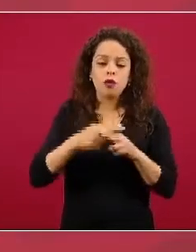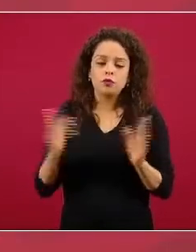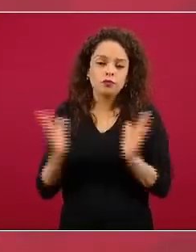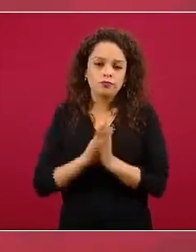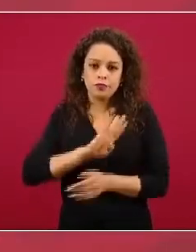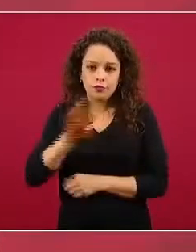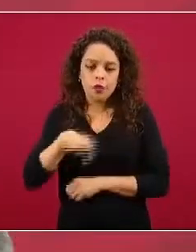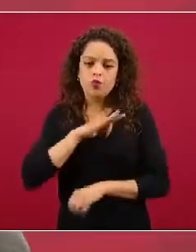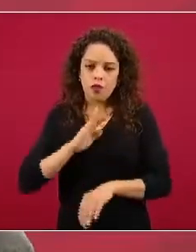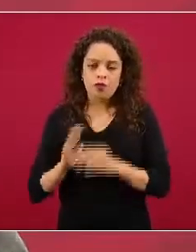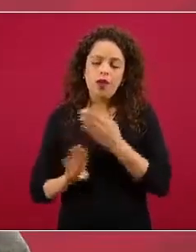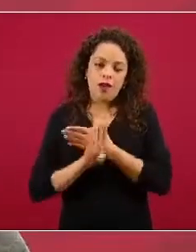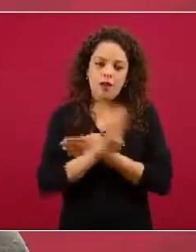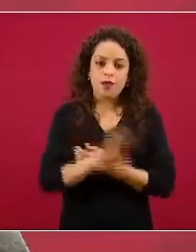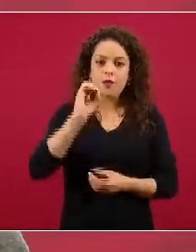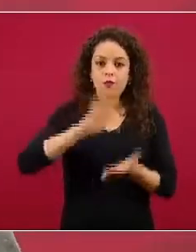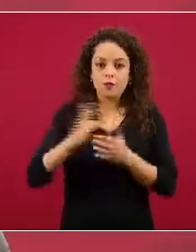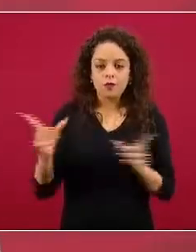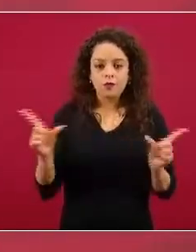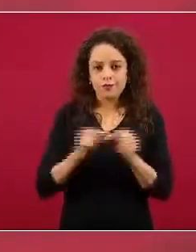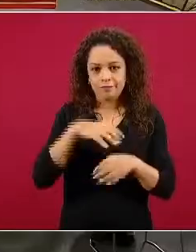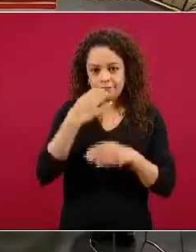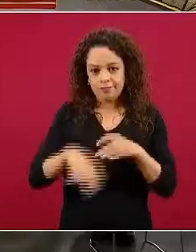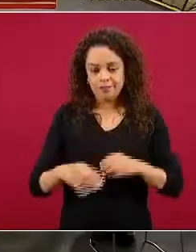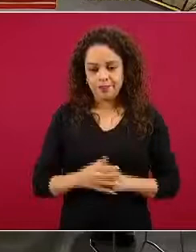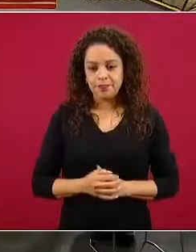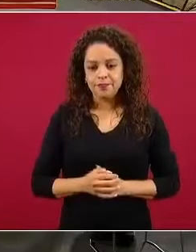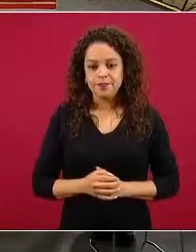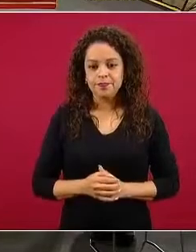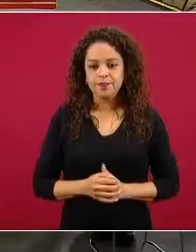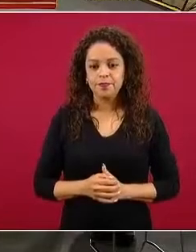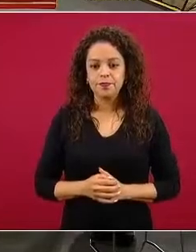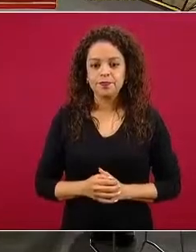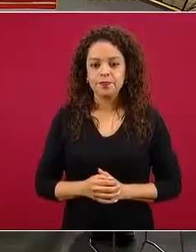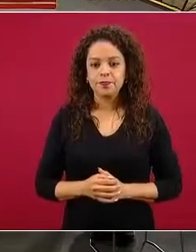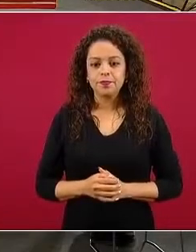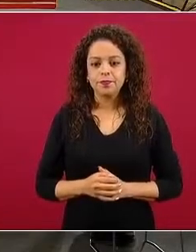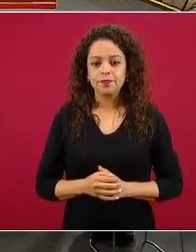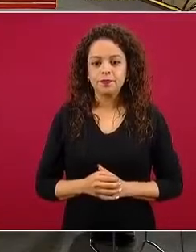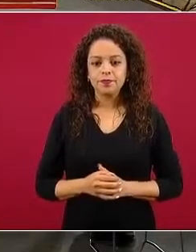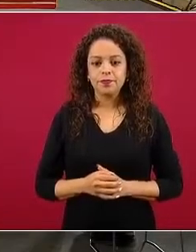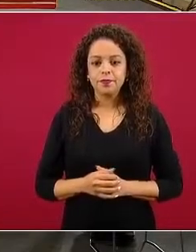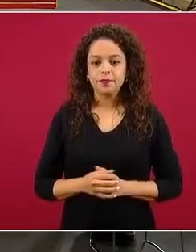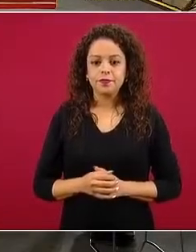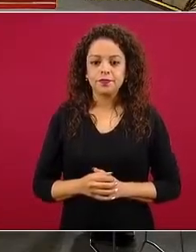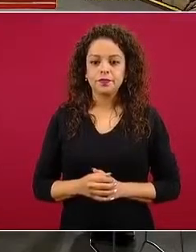Muchas gracias. Aquí terminamos. Gracias, compañeros.